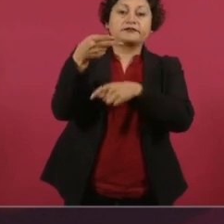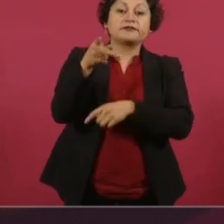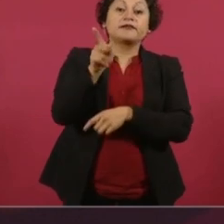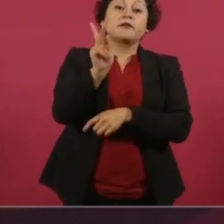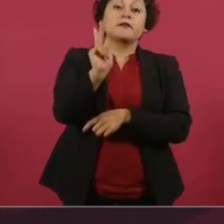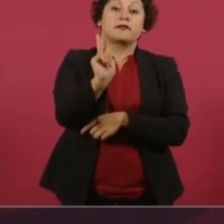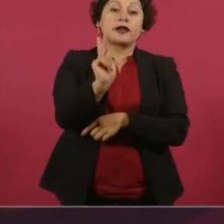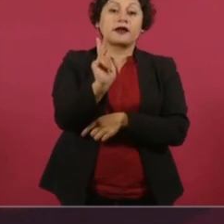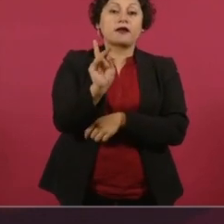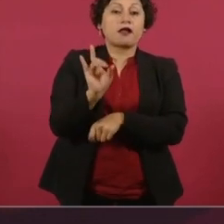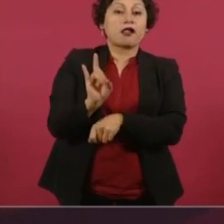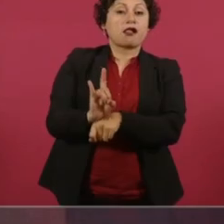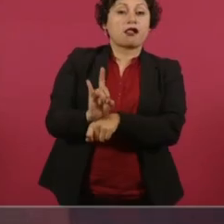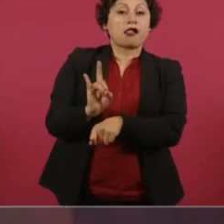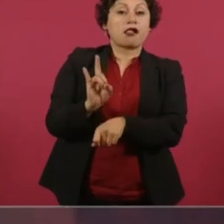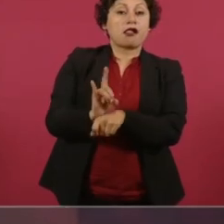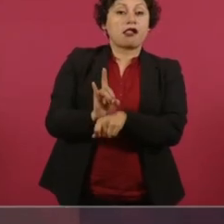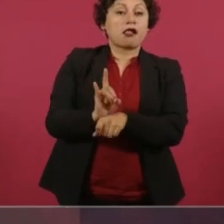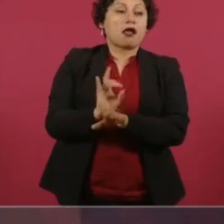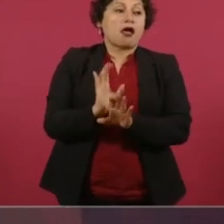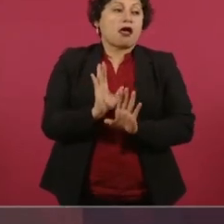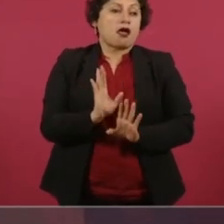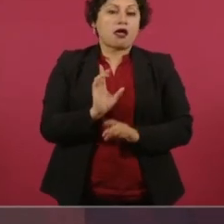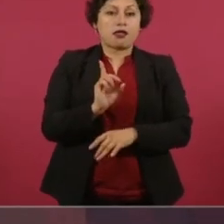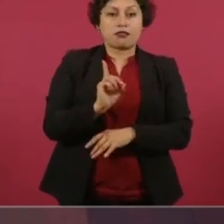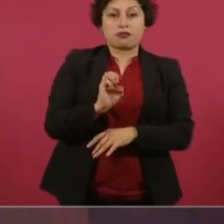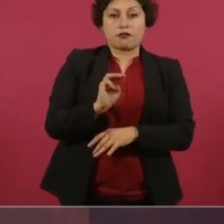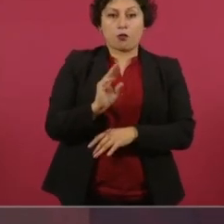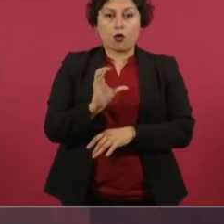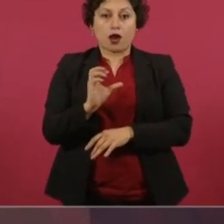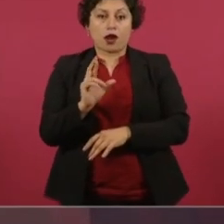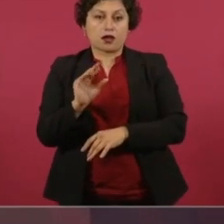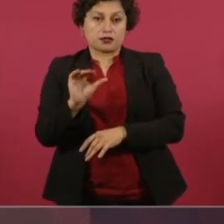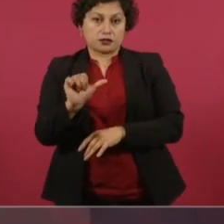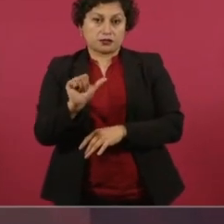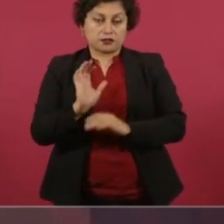de democracia. Es una simulación,